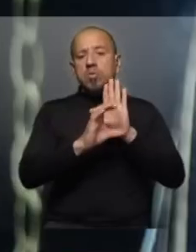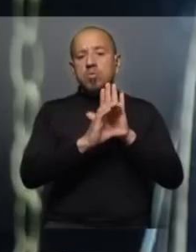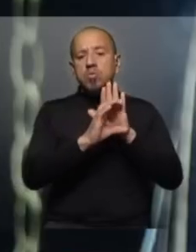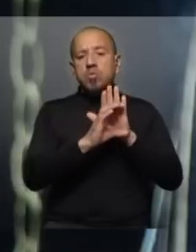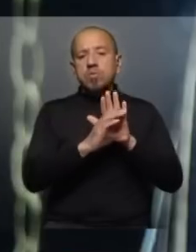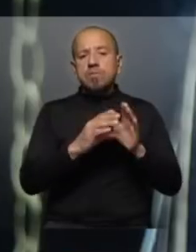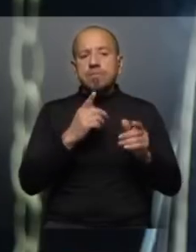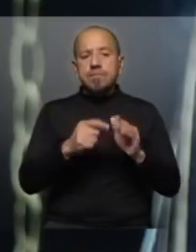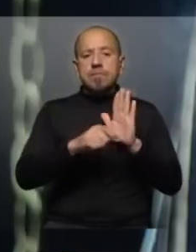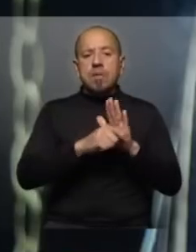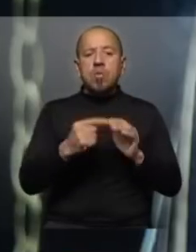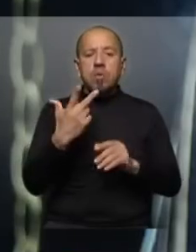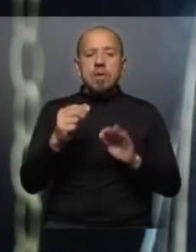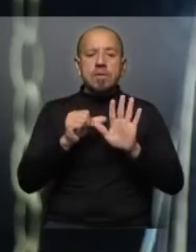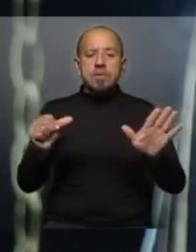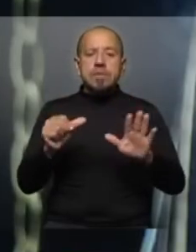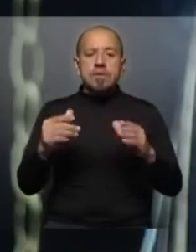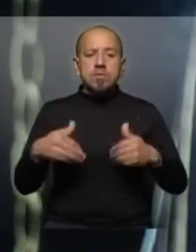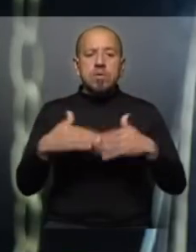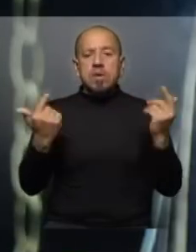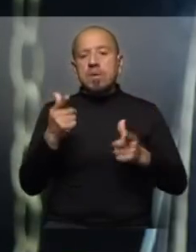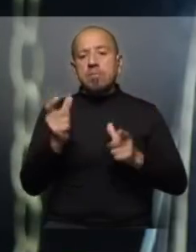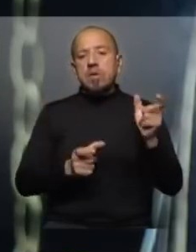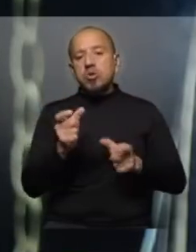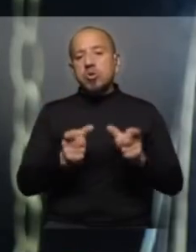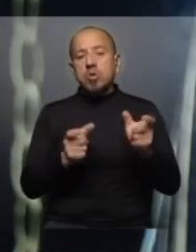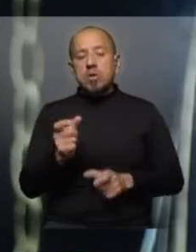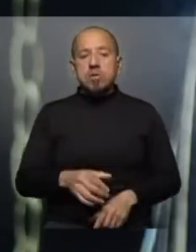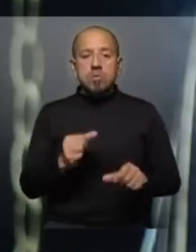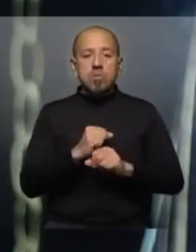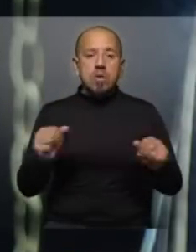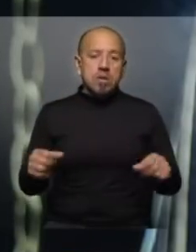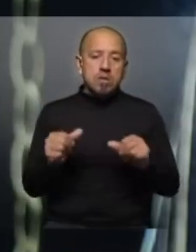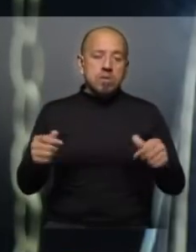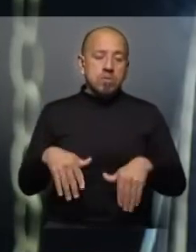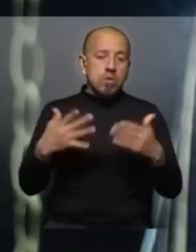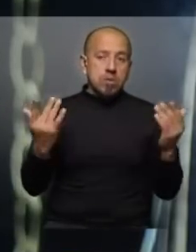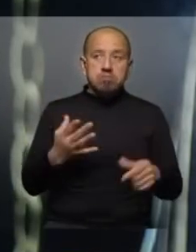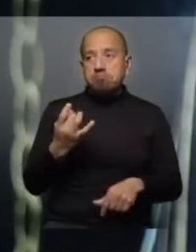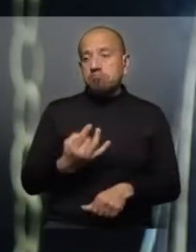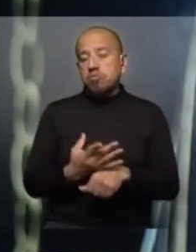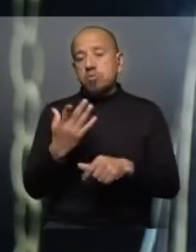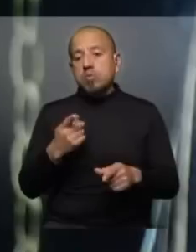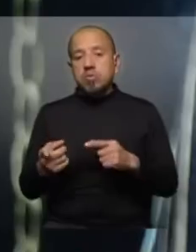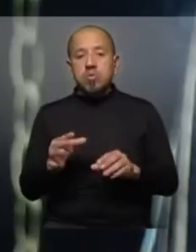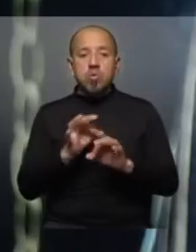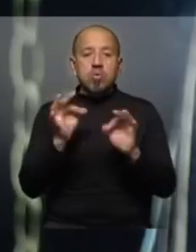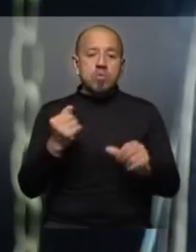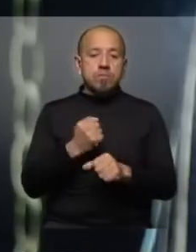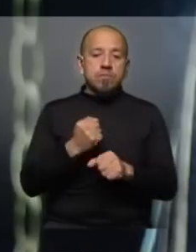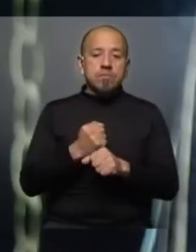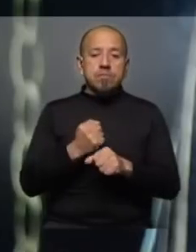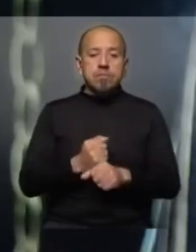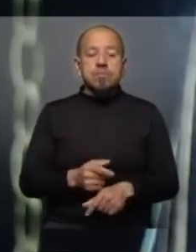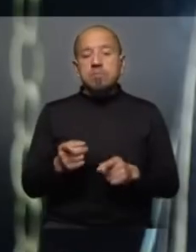Establece en el artículo 36 de que cualquier persona se puede dedicar a cualquier oficio o profesión este o empleo que